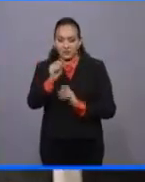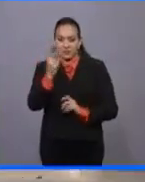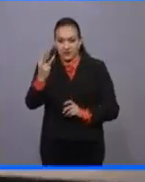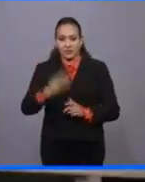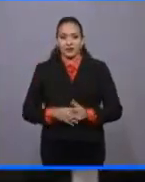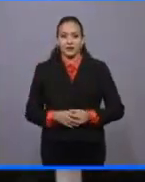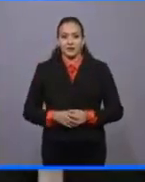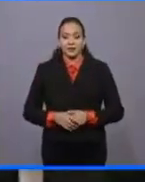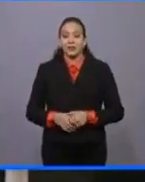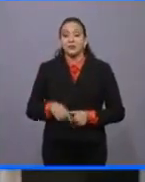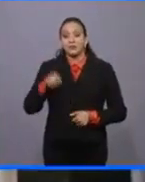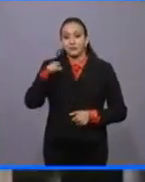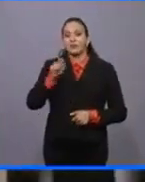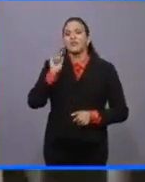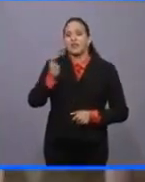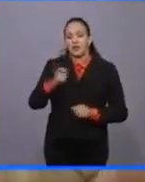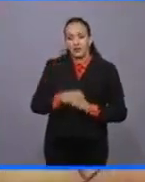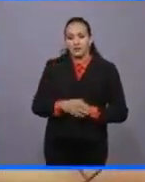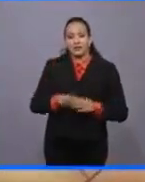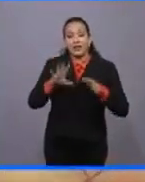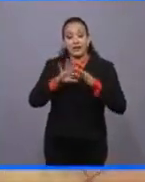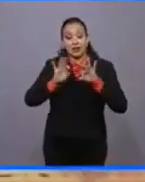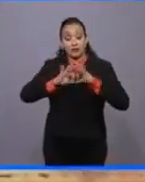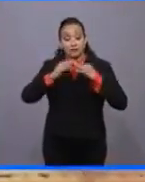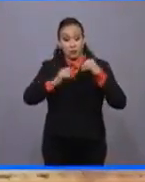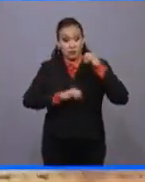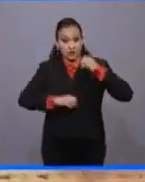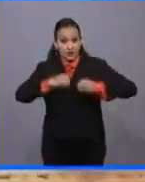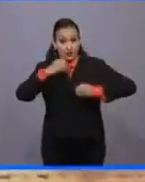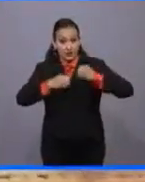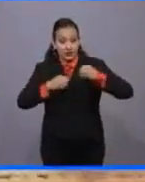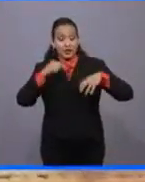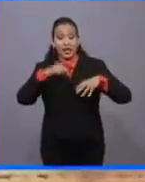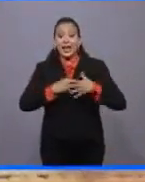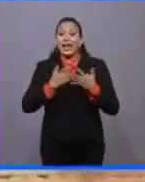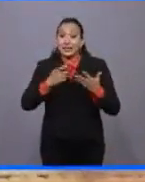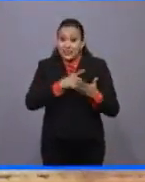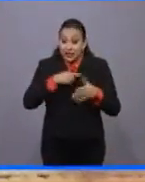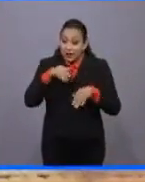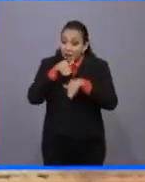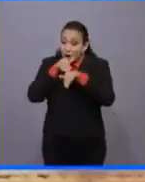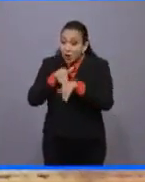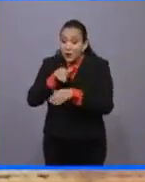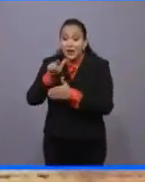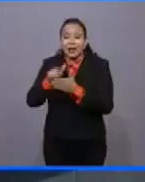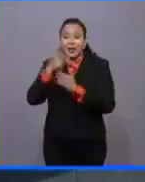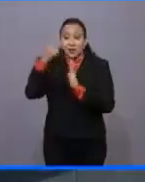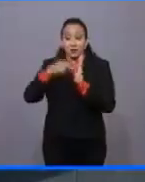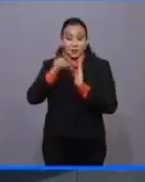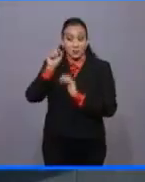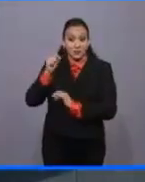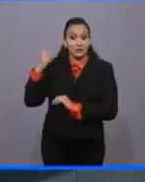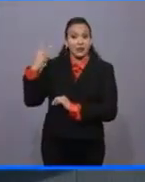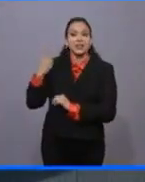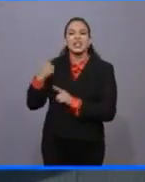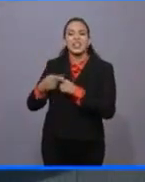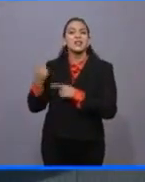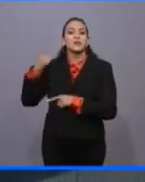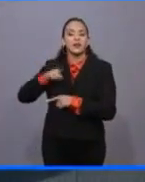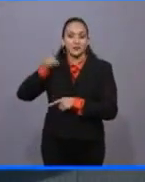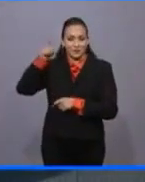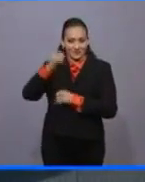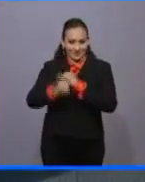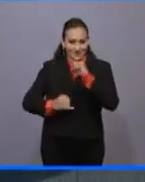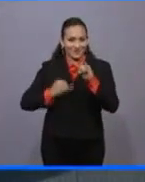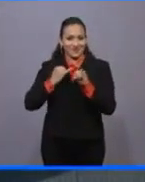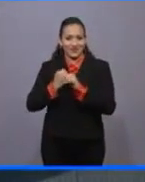3/2023. Se refiere a la forma en que el Poder Judicial de la Federación acatará la sentencia dictada en 2023 por la Corte